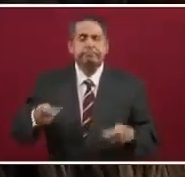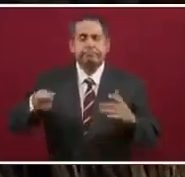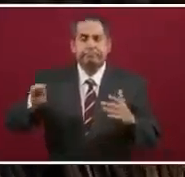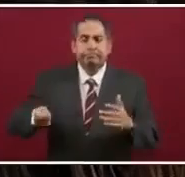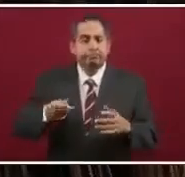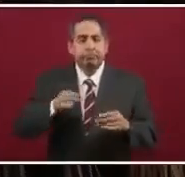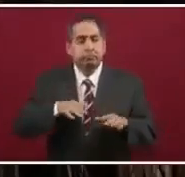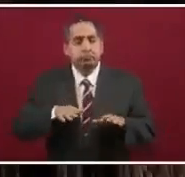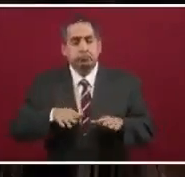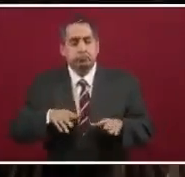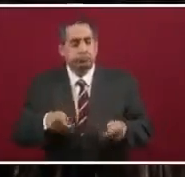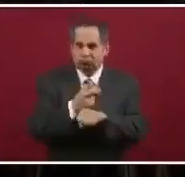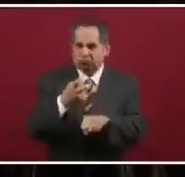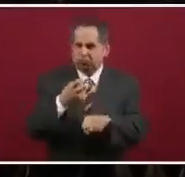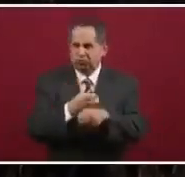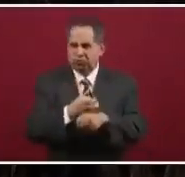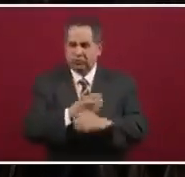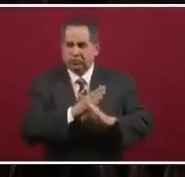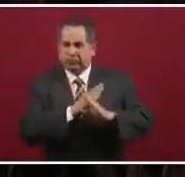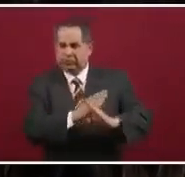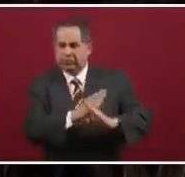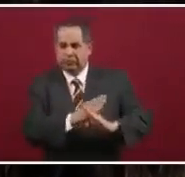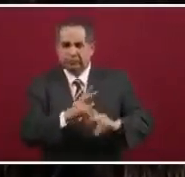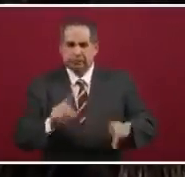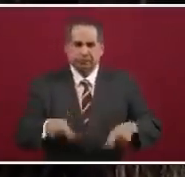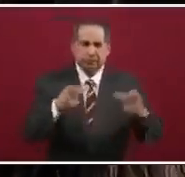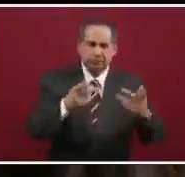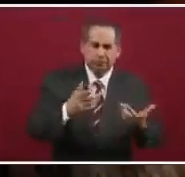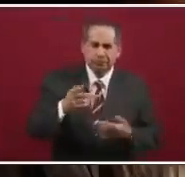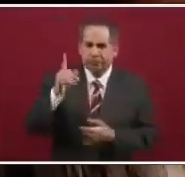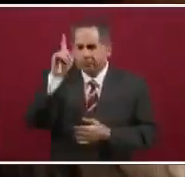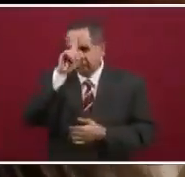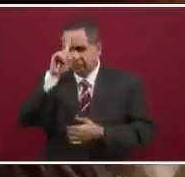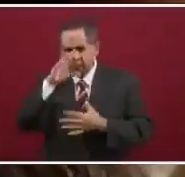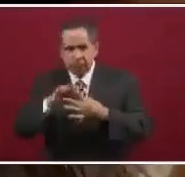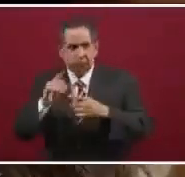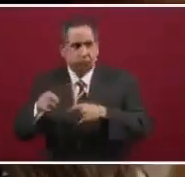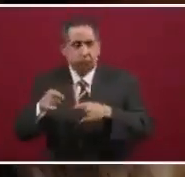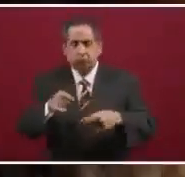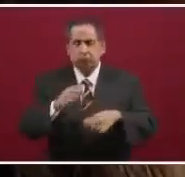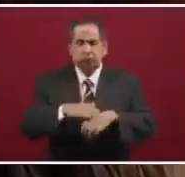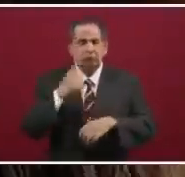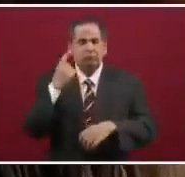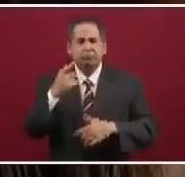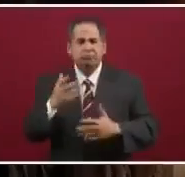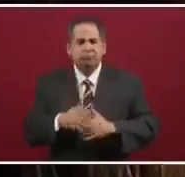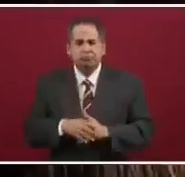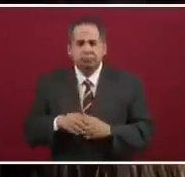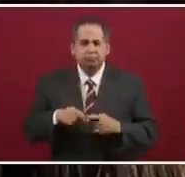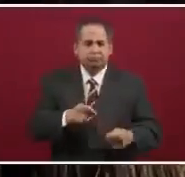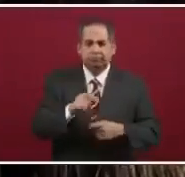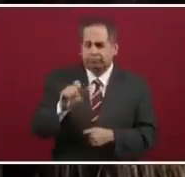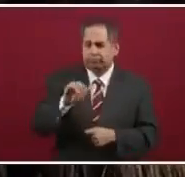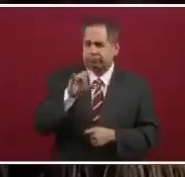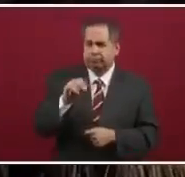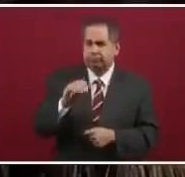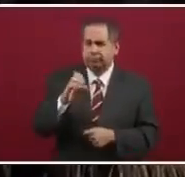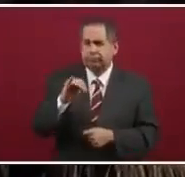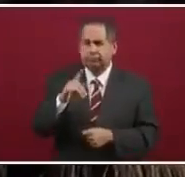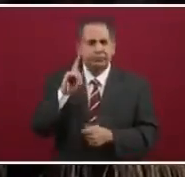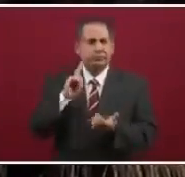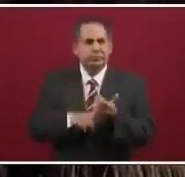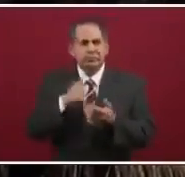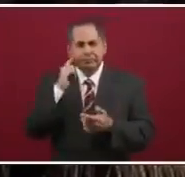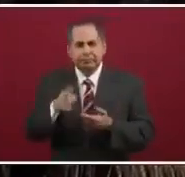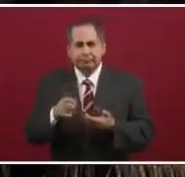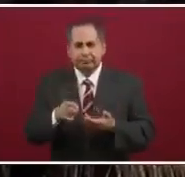la venta de los vehículos blindados. Sugerencia es para que también se le entregara a Alejandra Encinas con fines